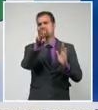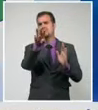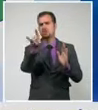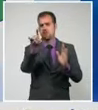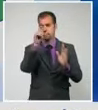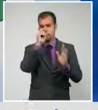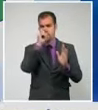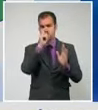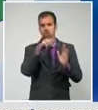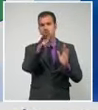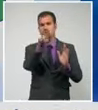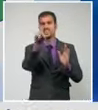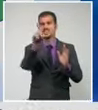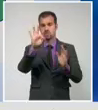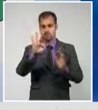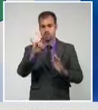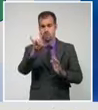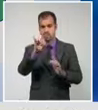a 59,